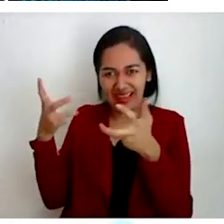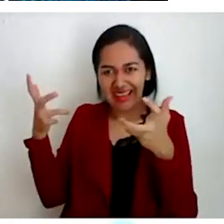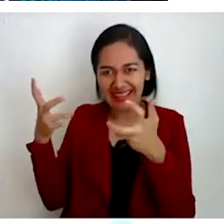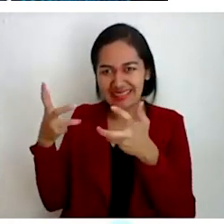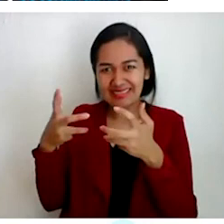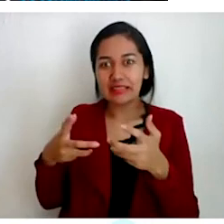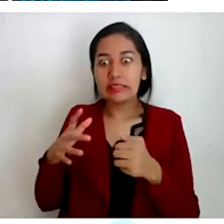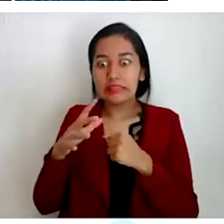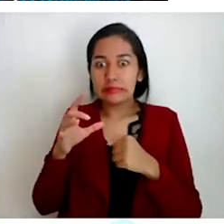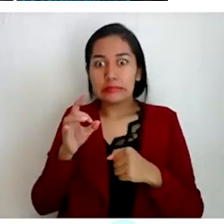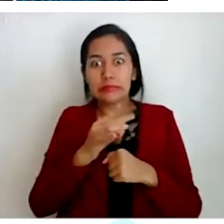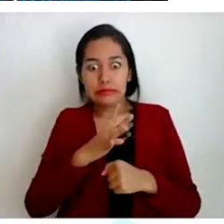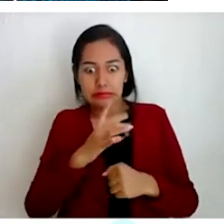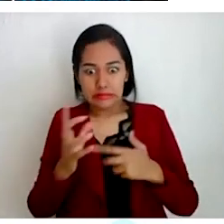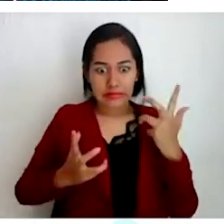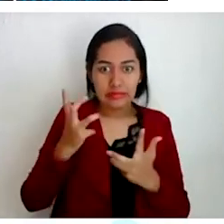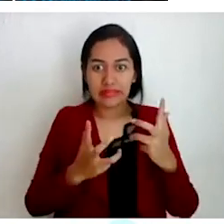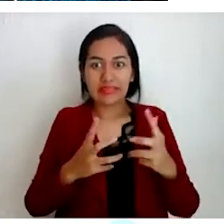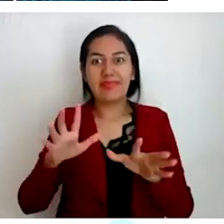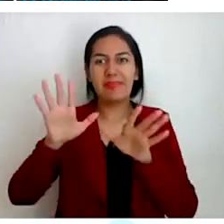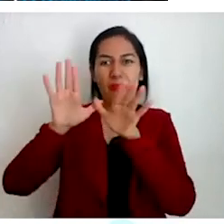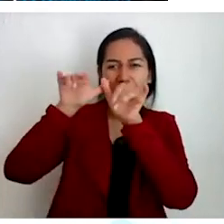¿no? Los pájaros, no se diga,